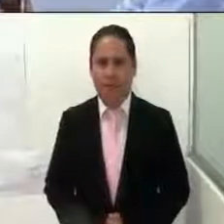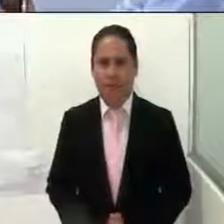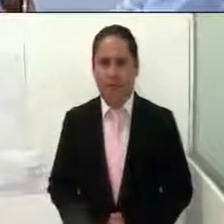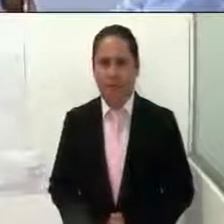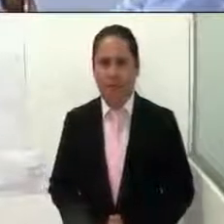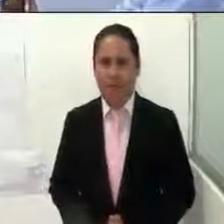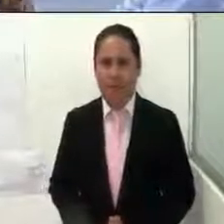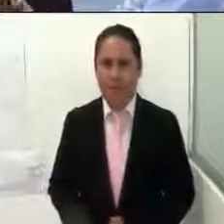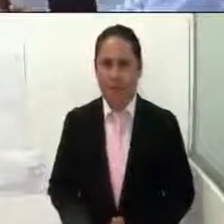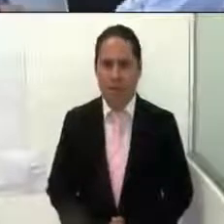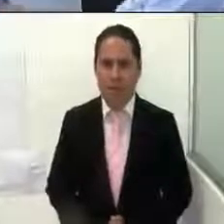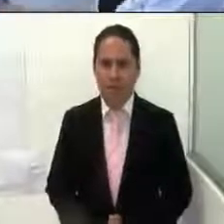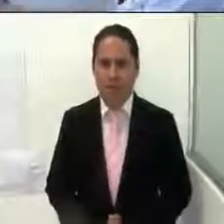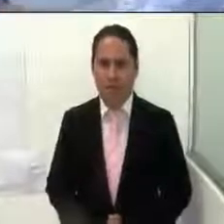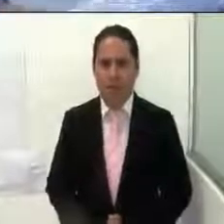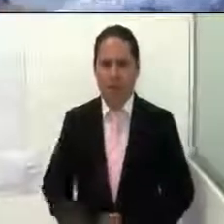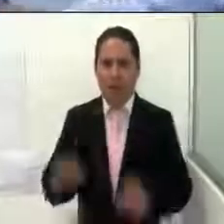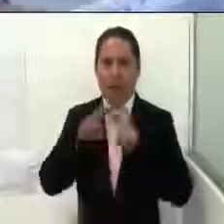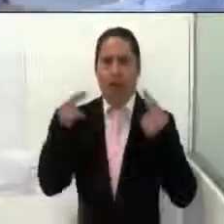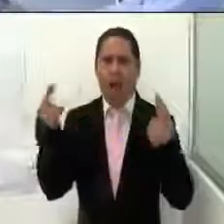se reanuda la reunión